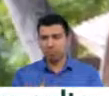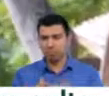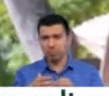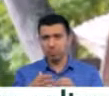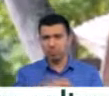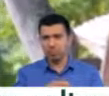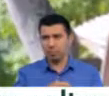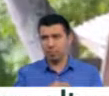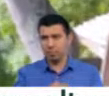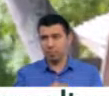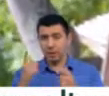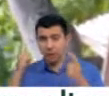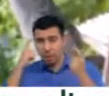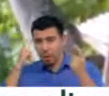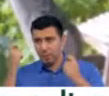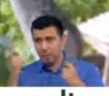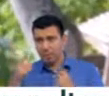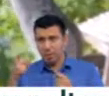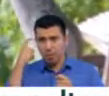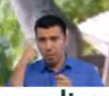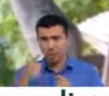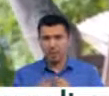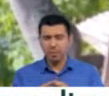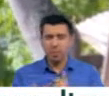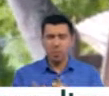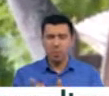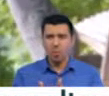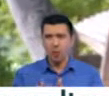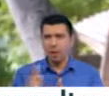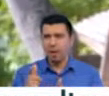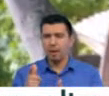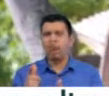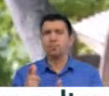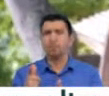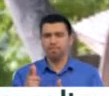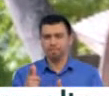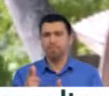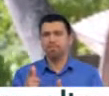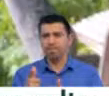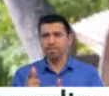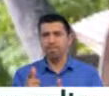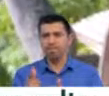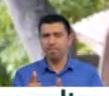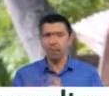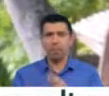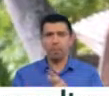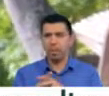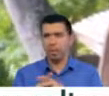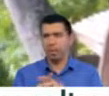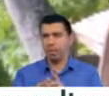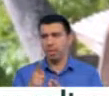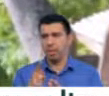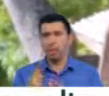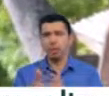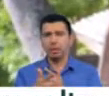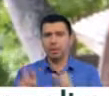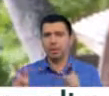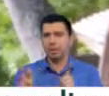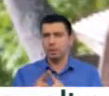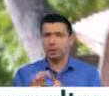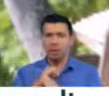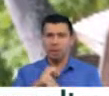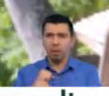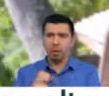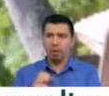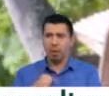Eso fue una estrategia que se creó con el fin de como de liberarnos de esa esclavitud de